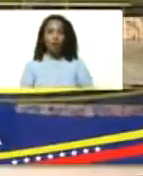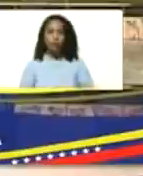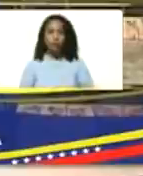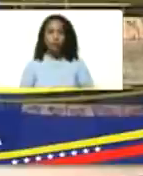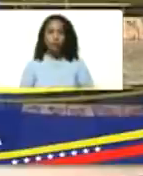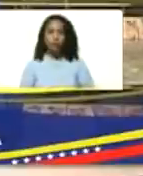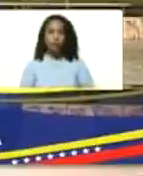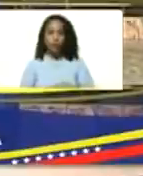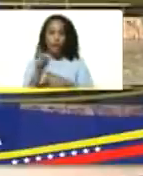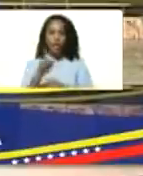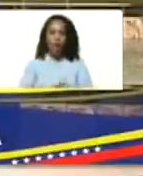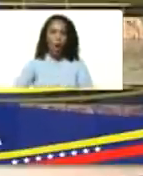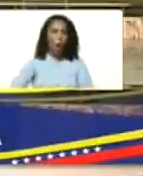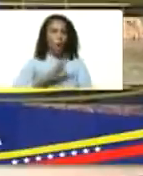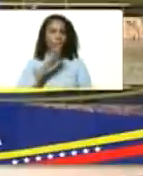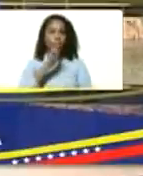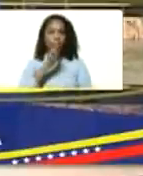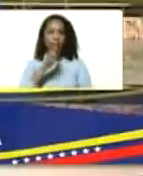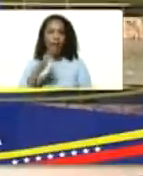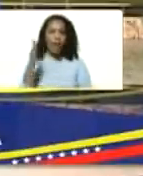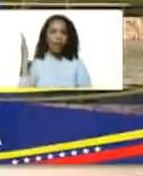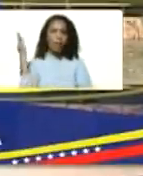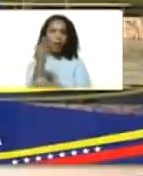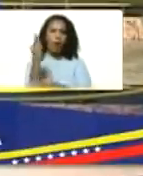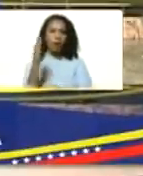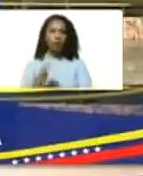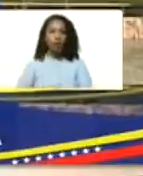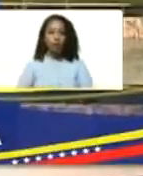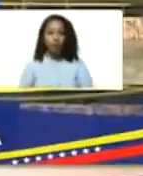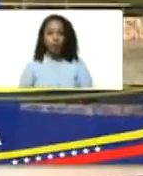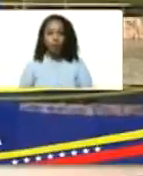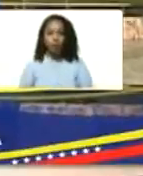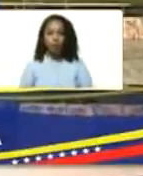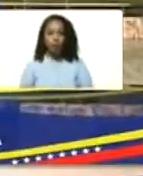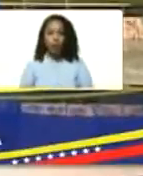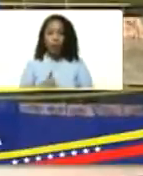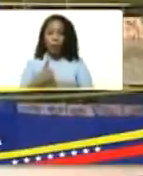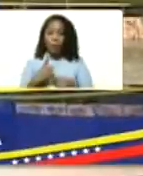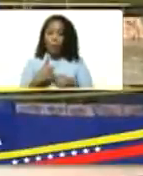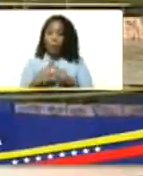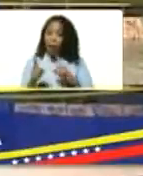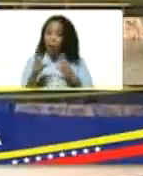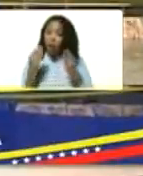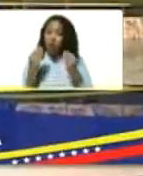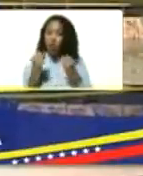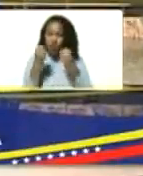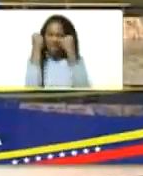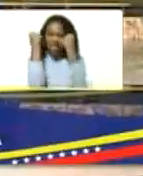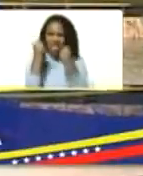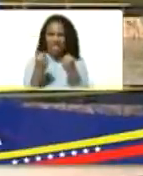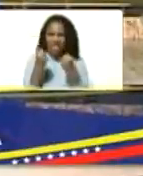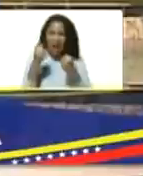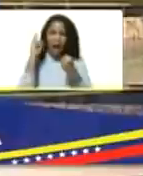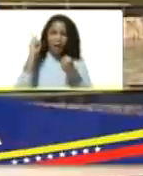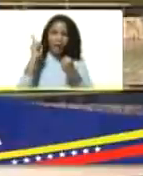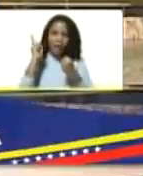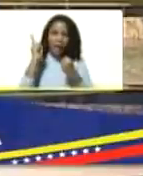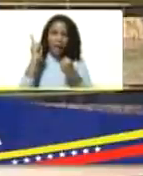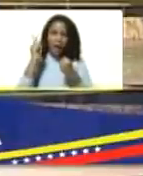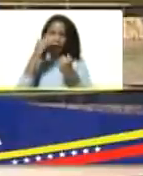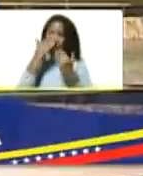son aberrantes las sanciones pero hay mucha arrogancia en occidente mucha